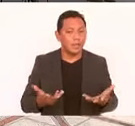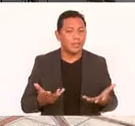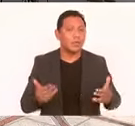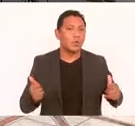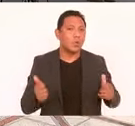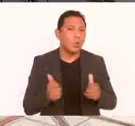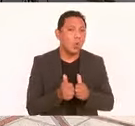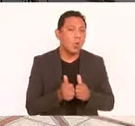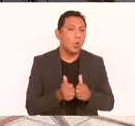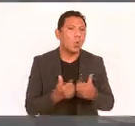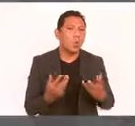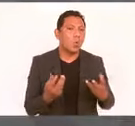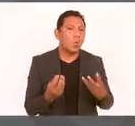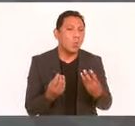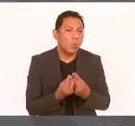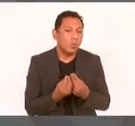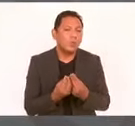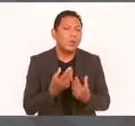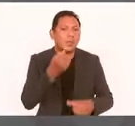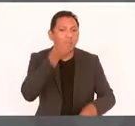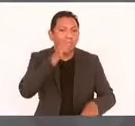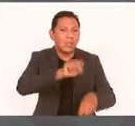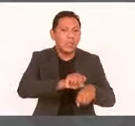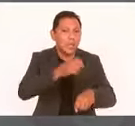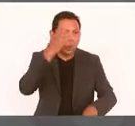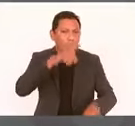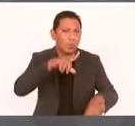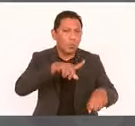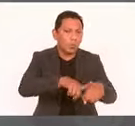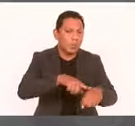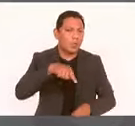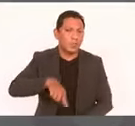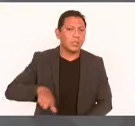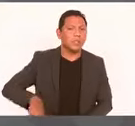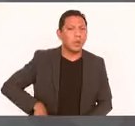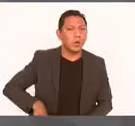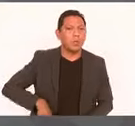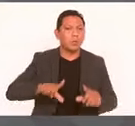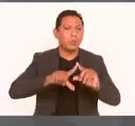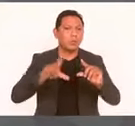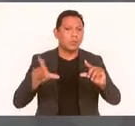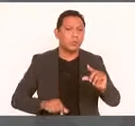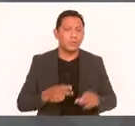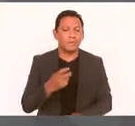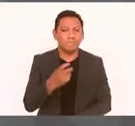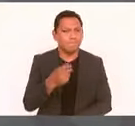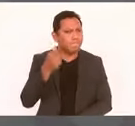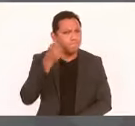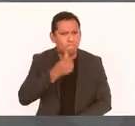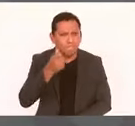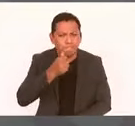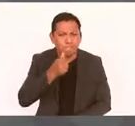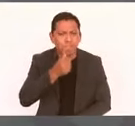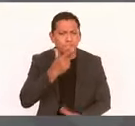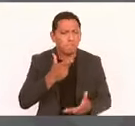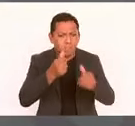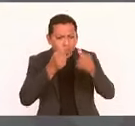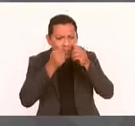acompañado la Secretaría de Cultura de este gobierno, que siempre ha estado respaldando